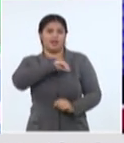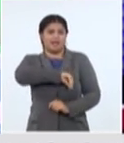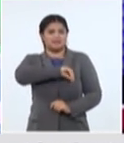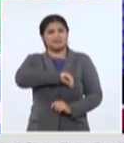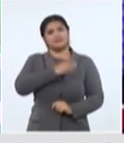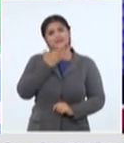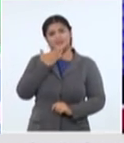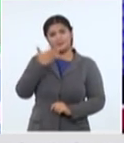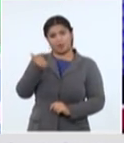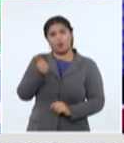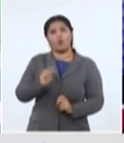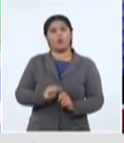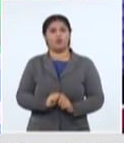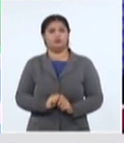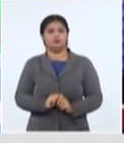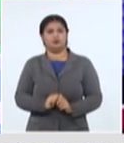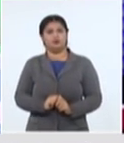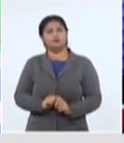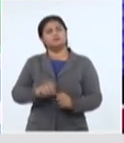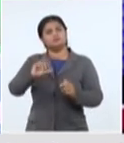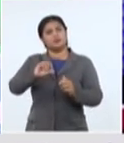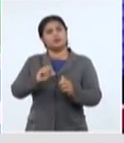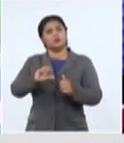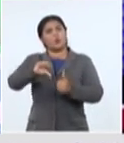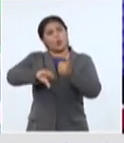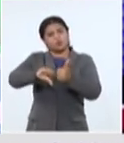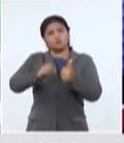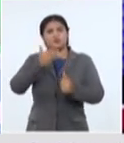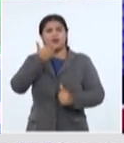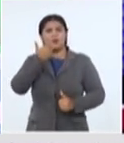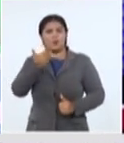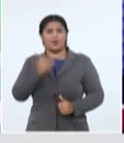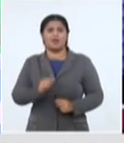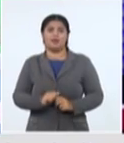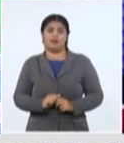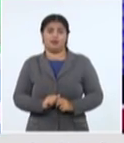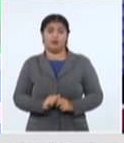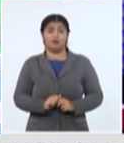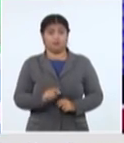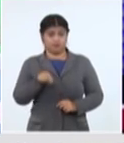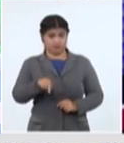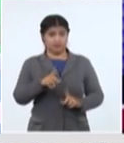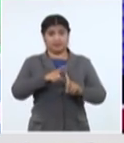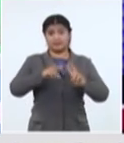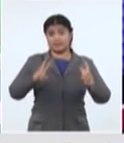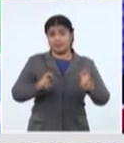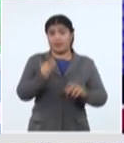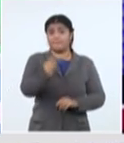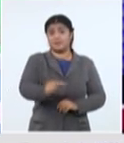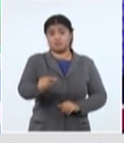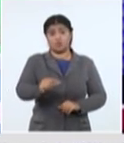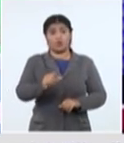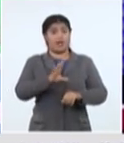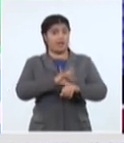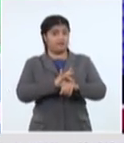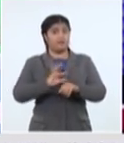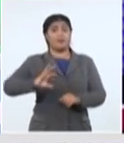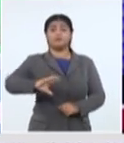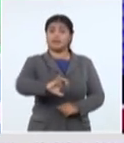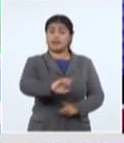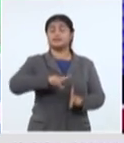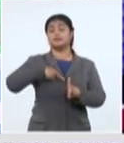conductas prosaludables, proactivas, o sea, centradas en el autocuidado. Han sido personas también que